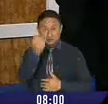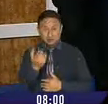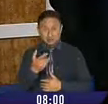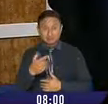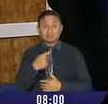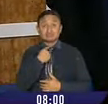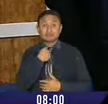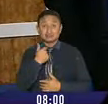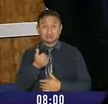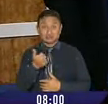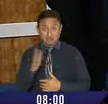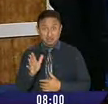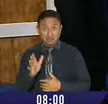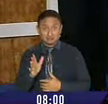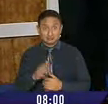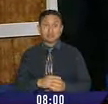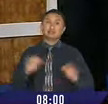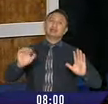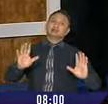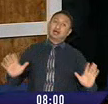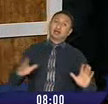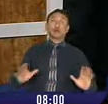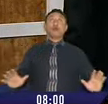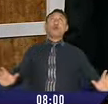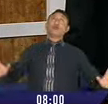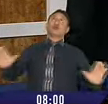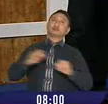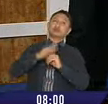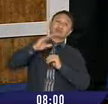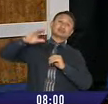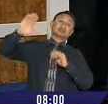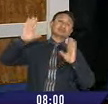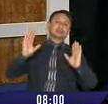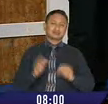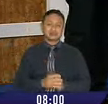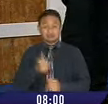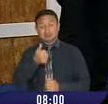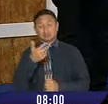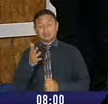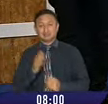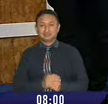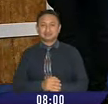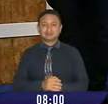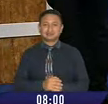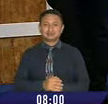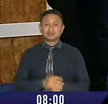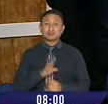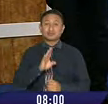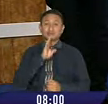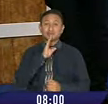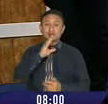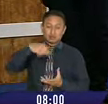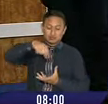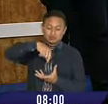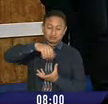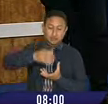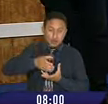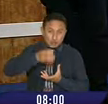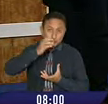esa garganta. Ya mejorcito, ya. Mire, oh, sole mío. Agüita bicarbonada.